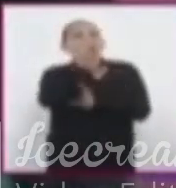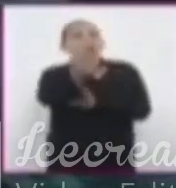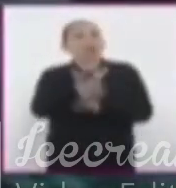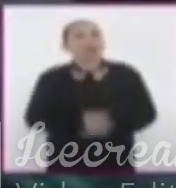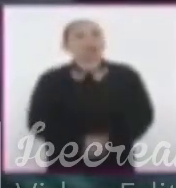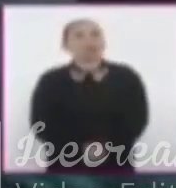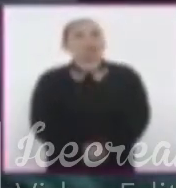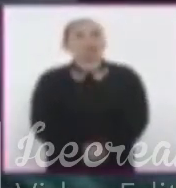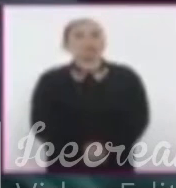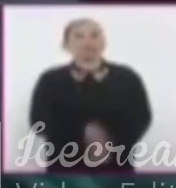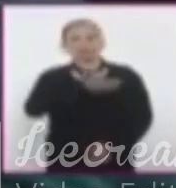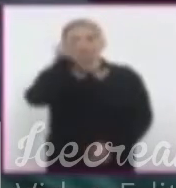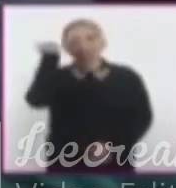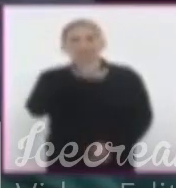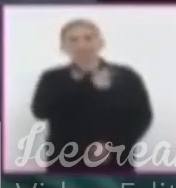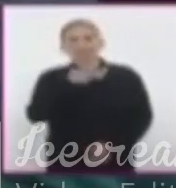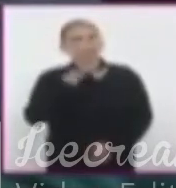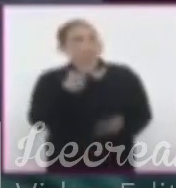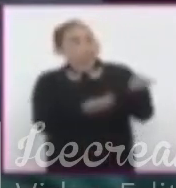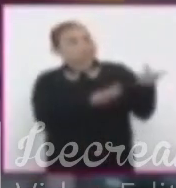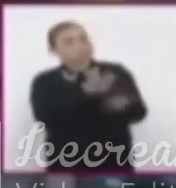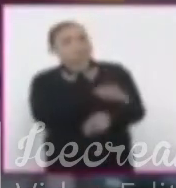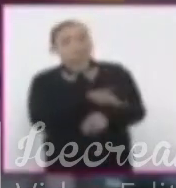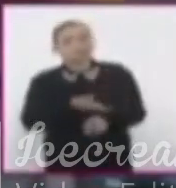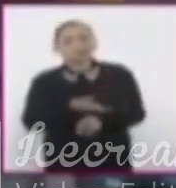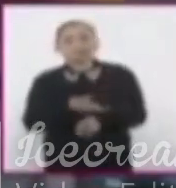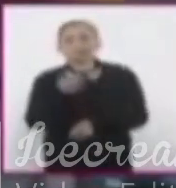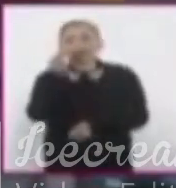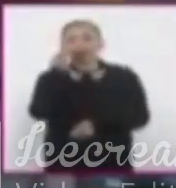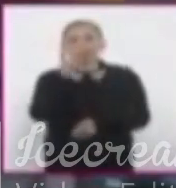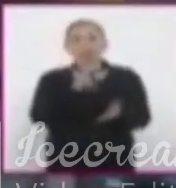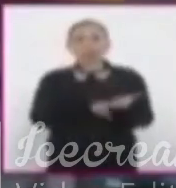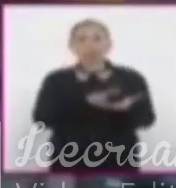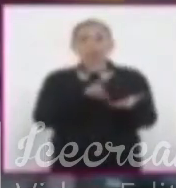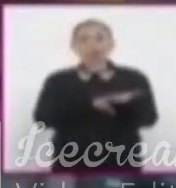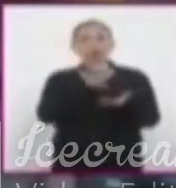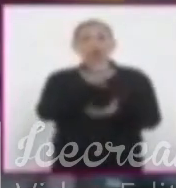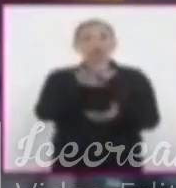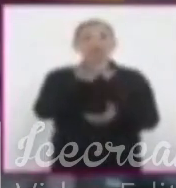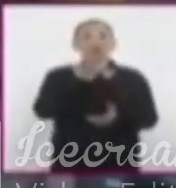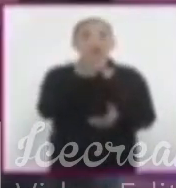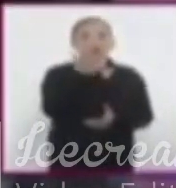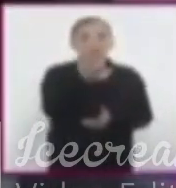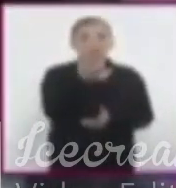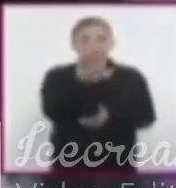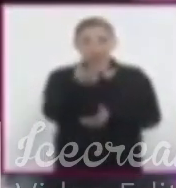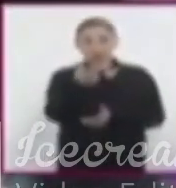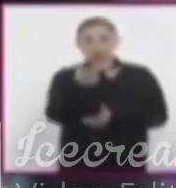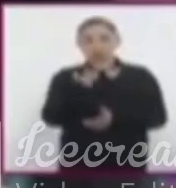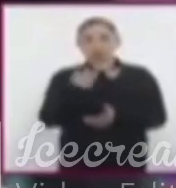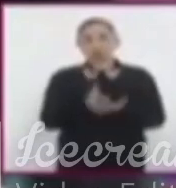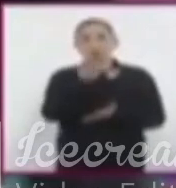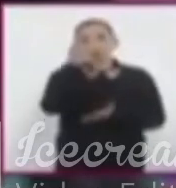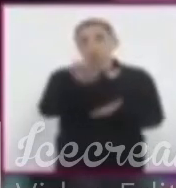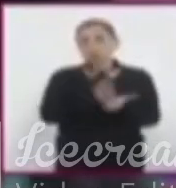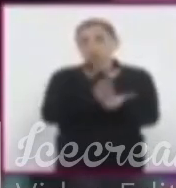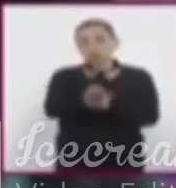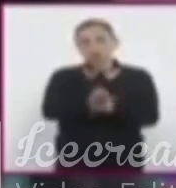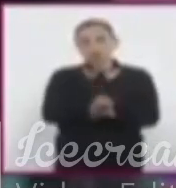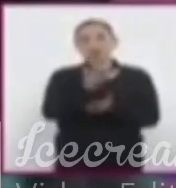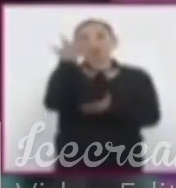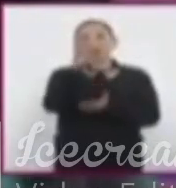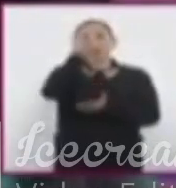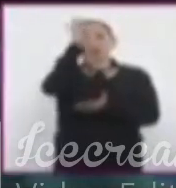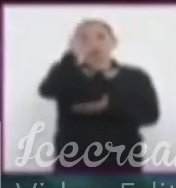pagarla? No sé, debo de consultarlo con mi familia. A ver, el precio es 250 pesos. Si la pagas de contado, te descuentan